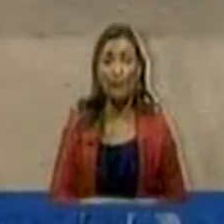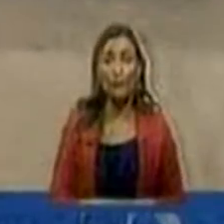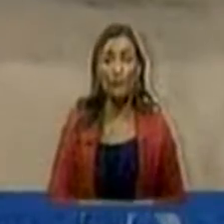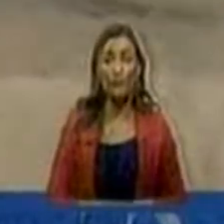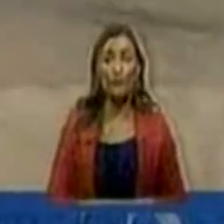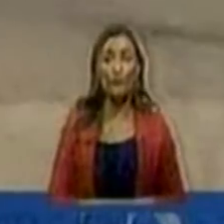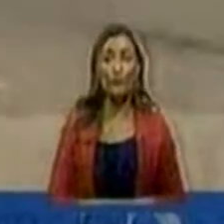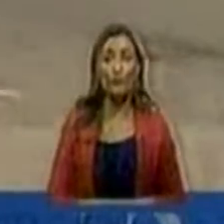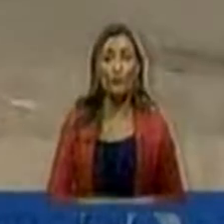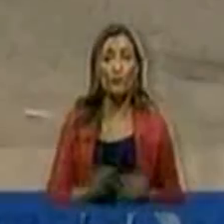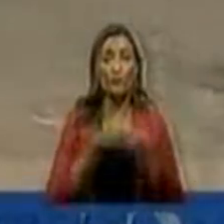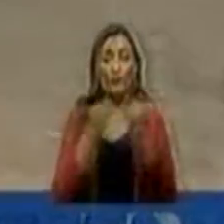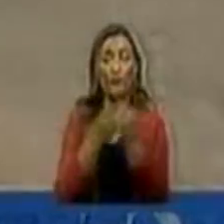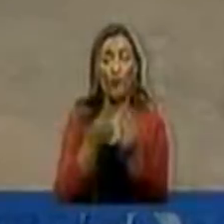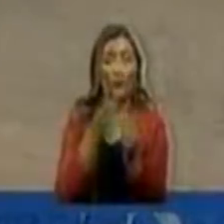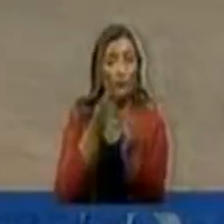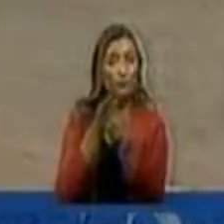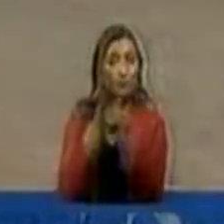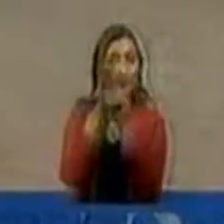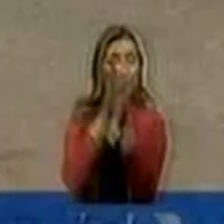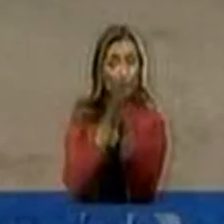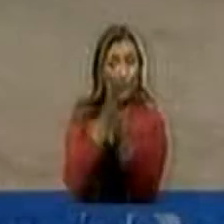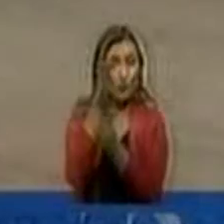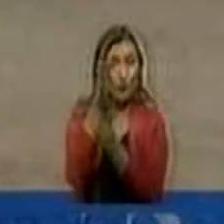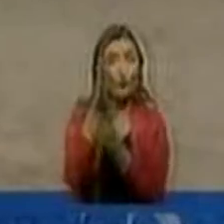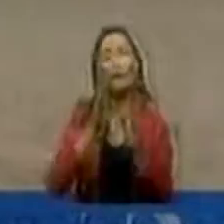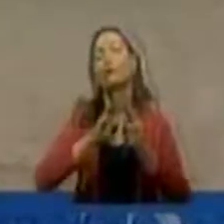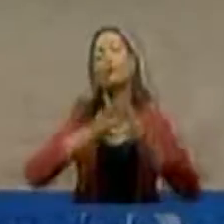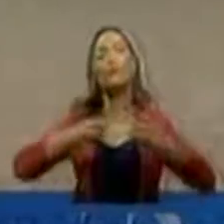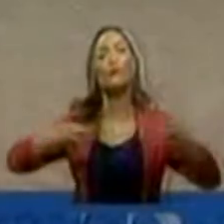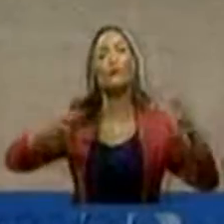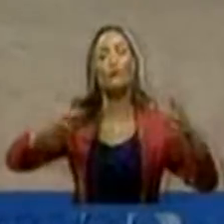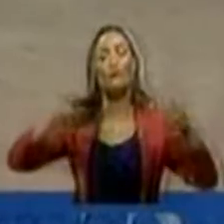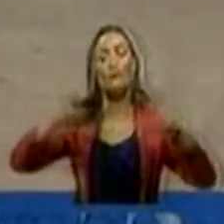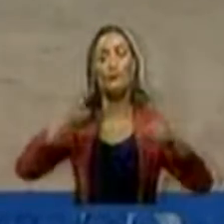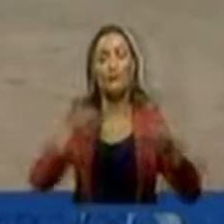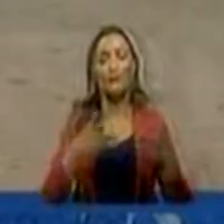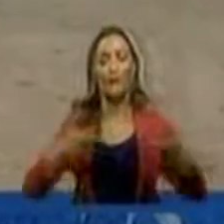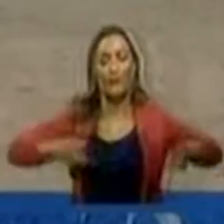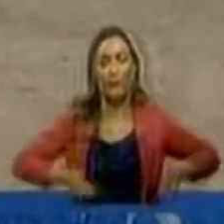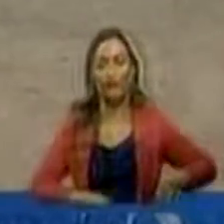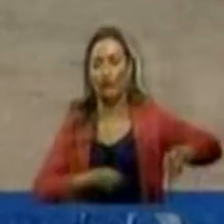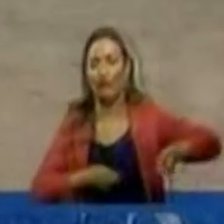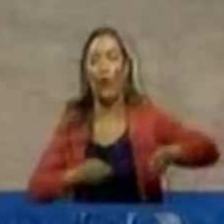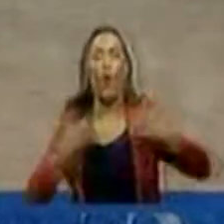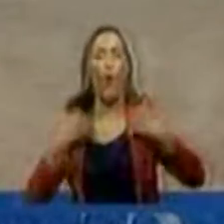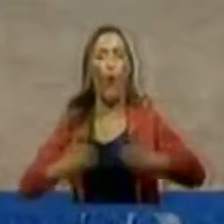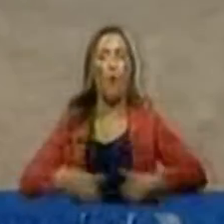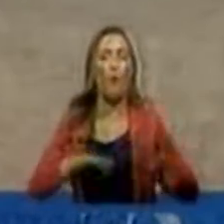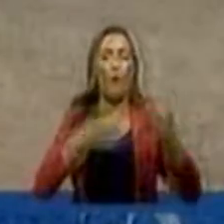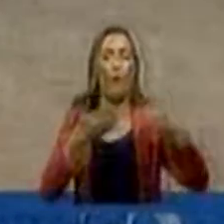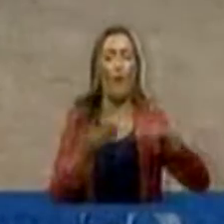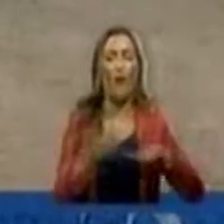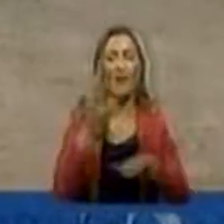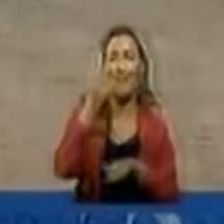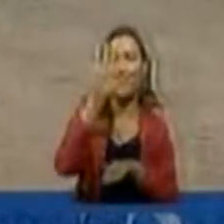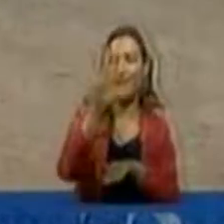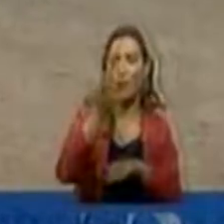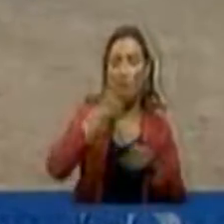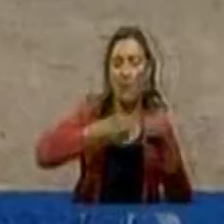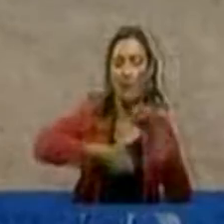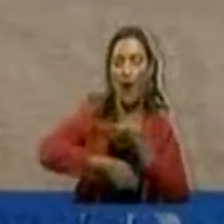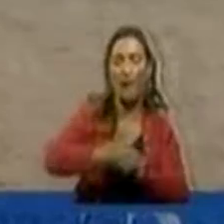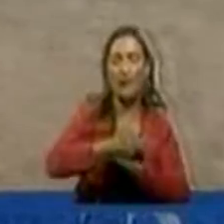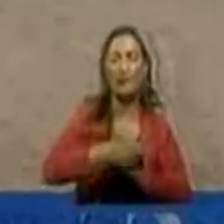las unidades élites ya con los materiales para hacer el levantamiento de los cadáveres. Los 5 presos